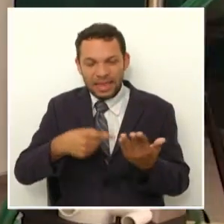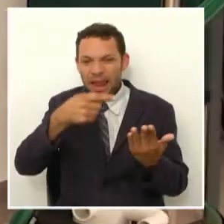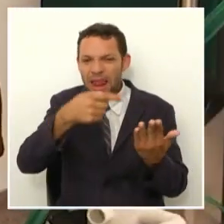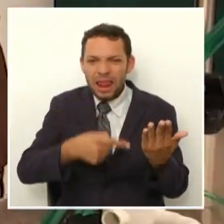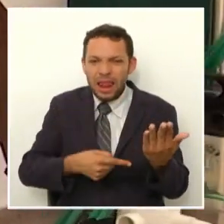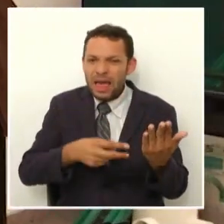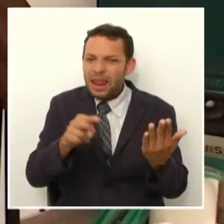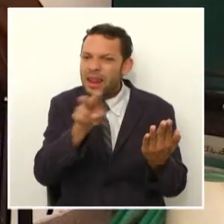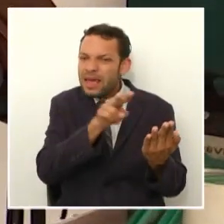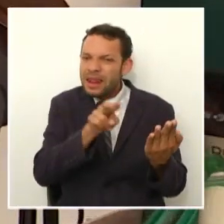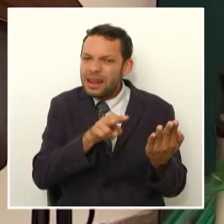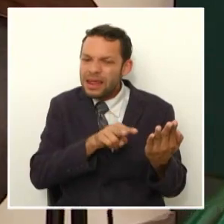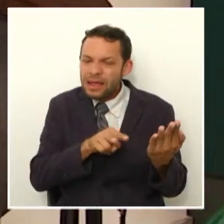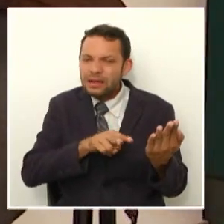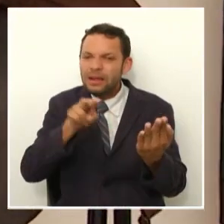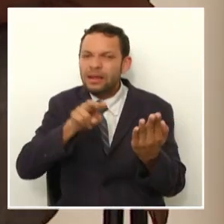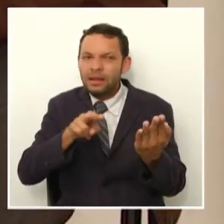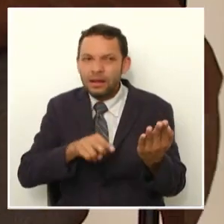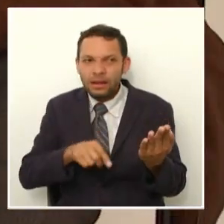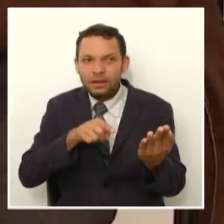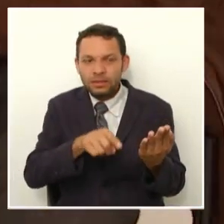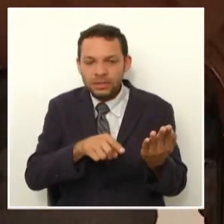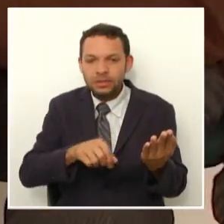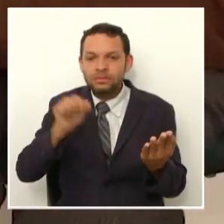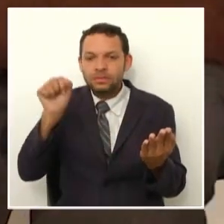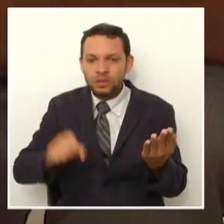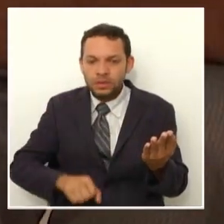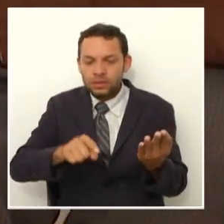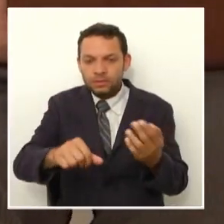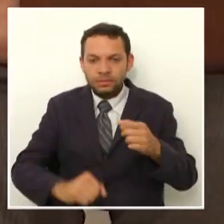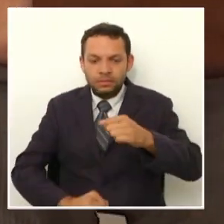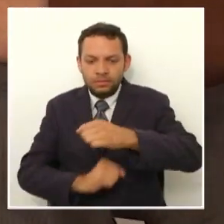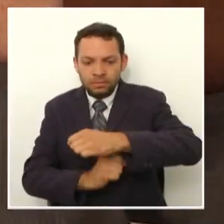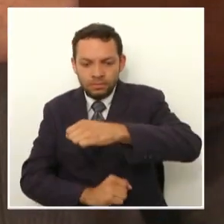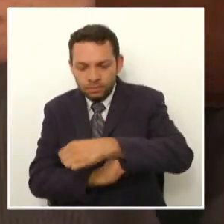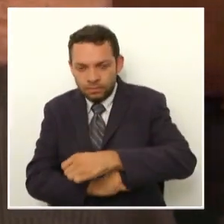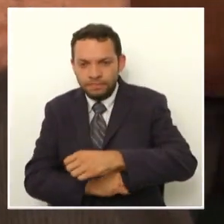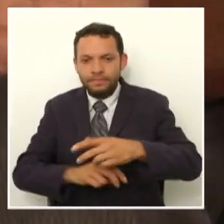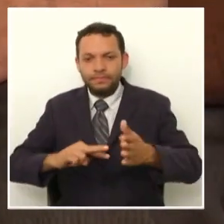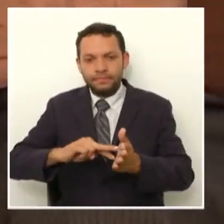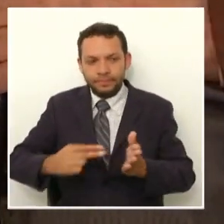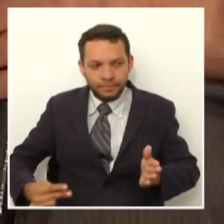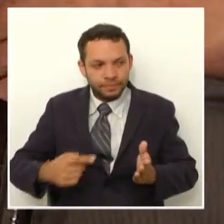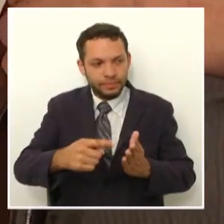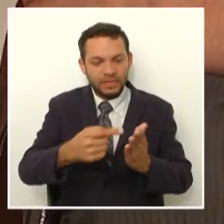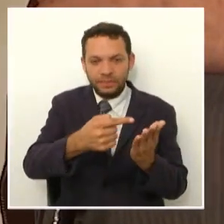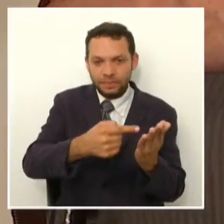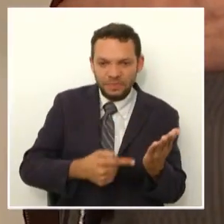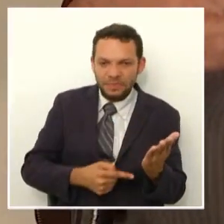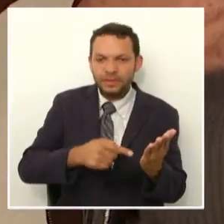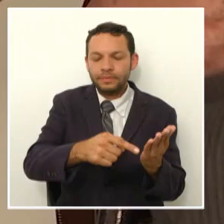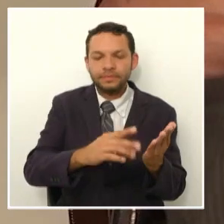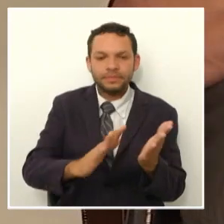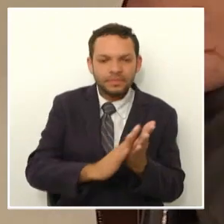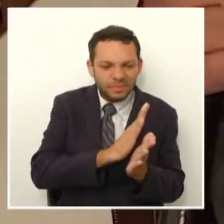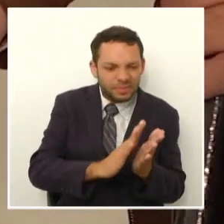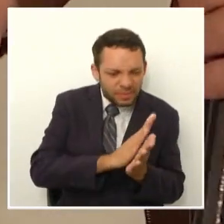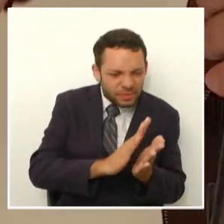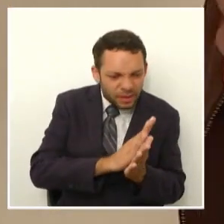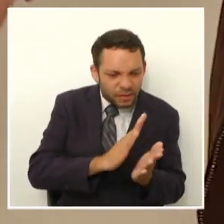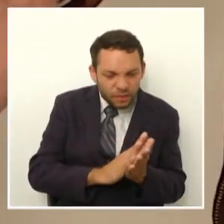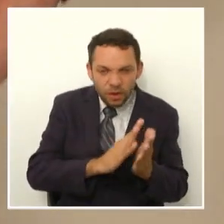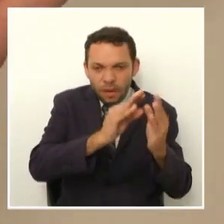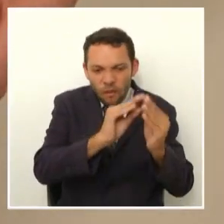Esto es lo que nos permite, cada equipo nuestro va a tener una hojita como esta, donde hay una pequeña